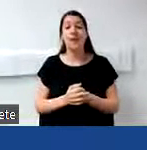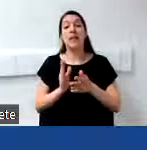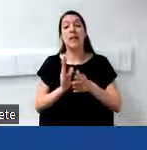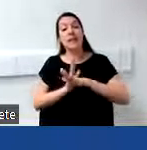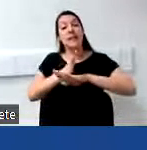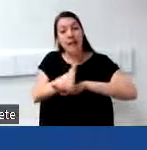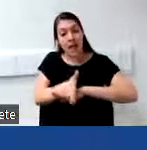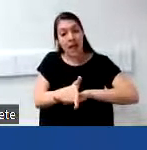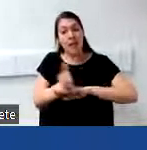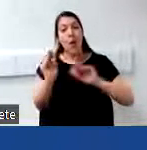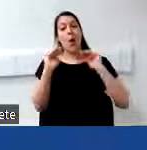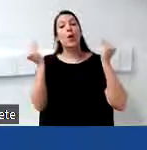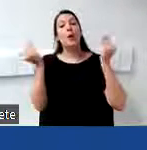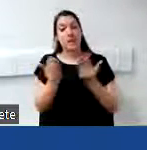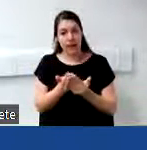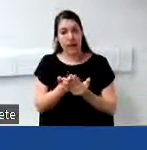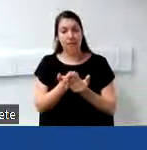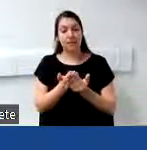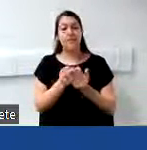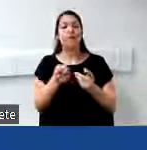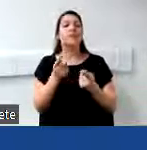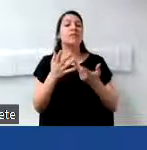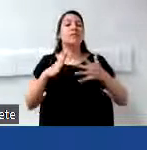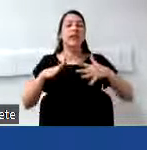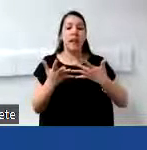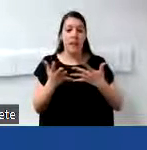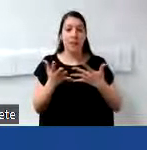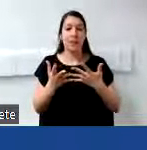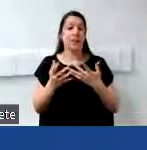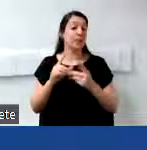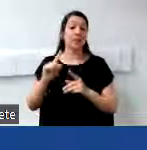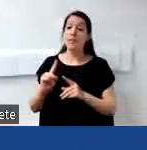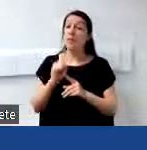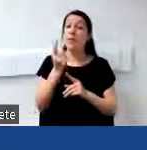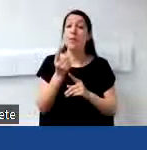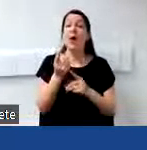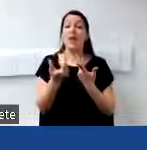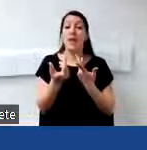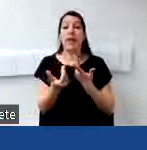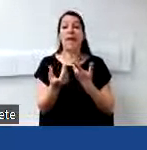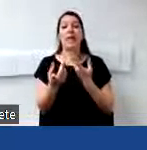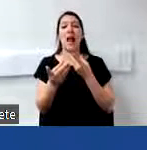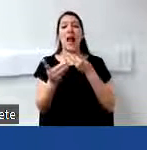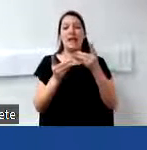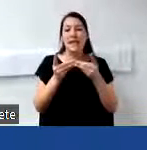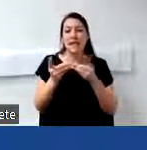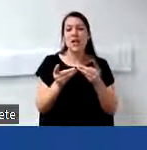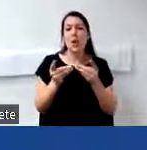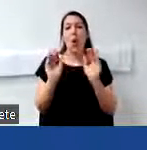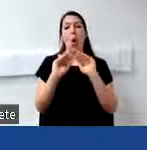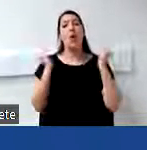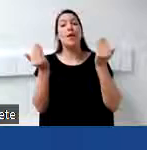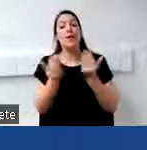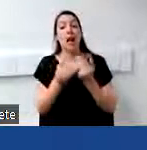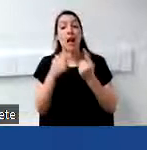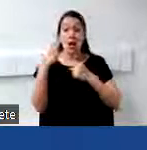accesibilidad universal está relacionada con lo que es el principio del diseño universal, ¿no? Lo que tiene que ver con aquellas